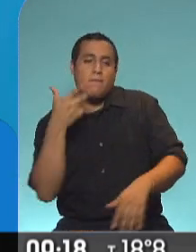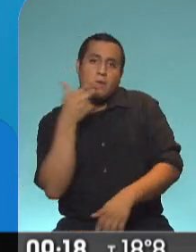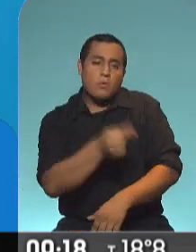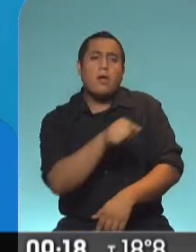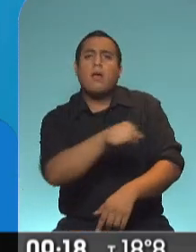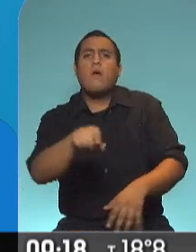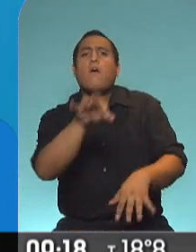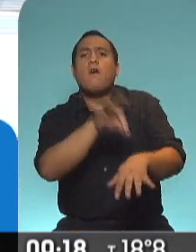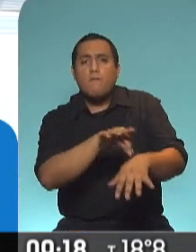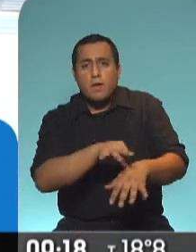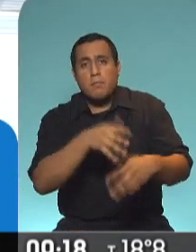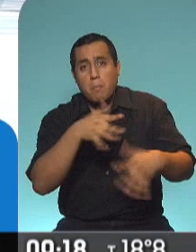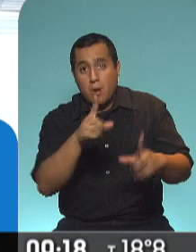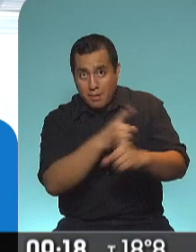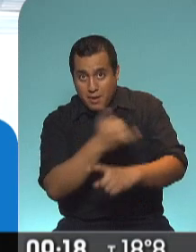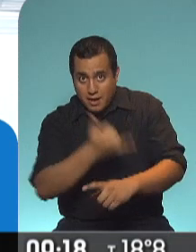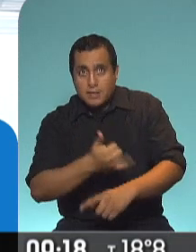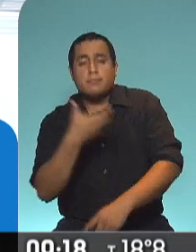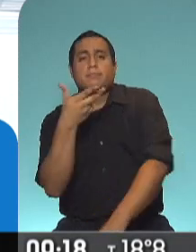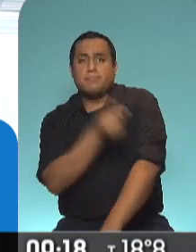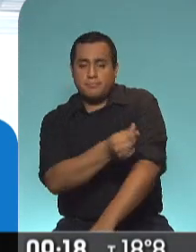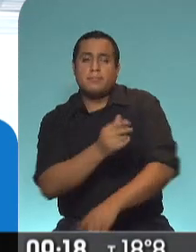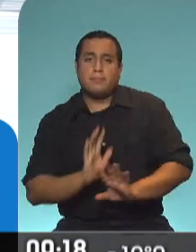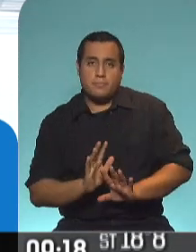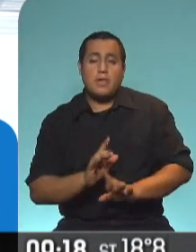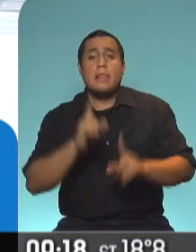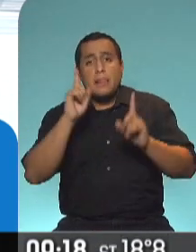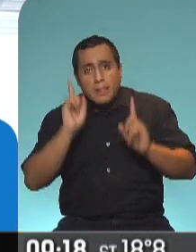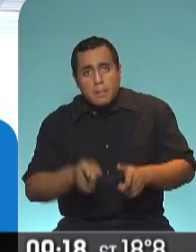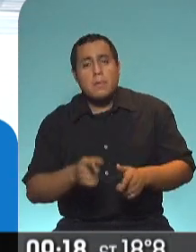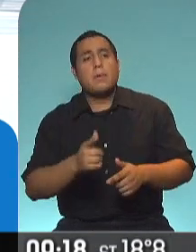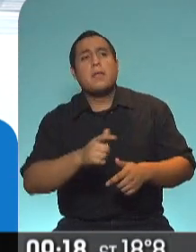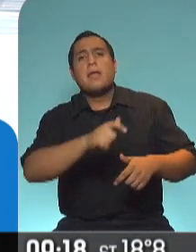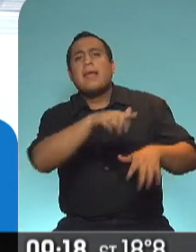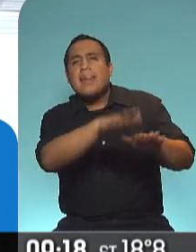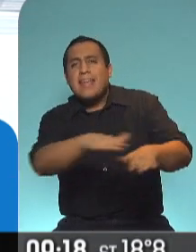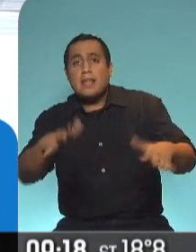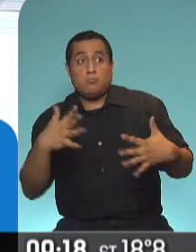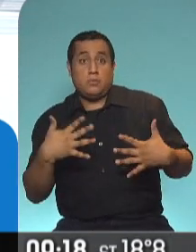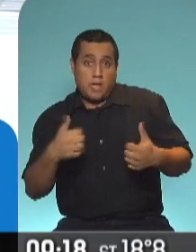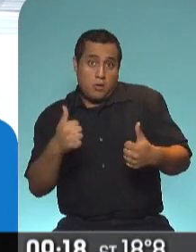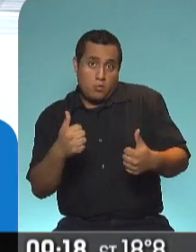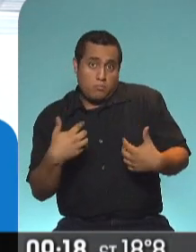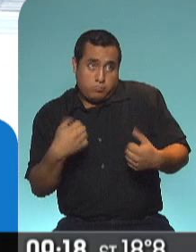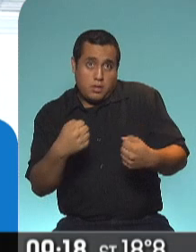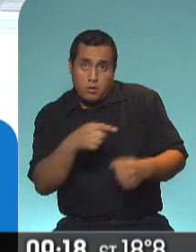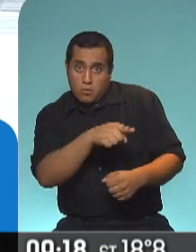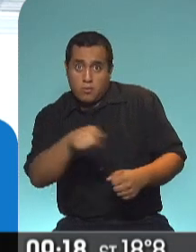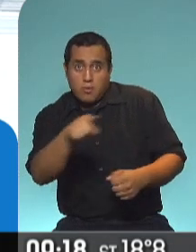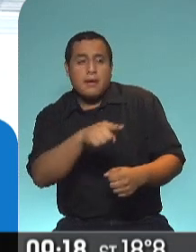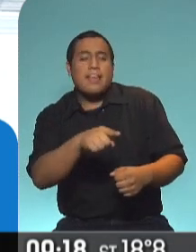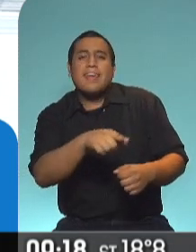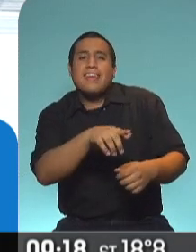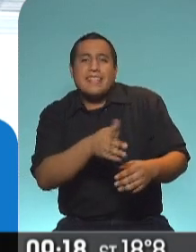enfermedades de base a su vez en la población de niños sanos en especial los niños